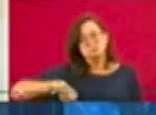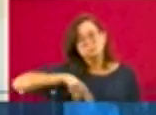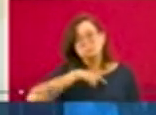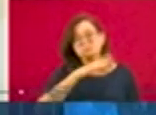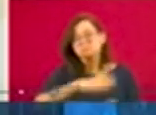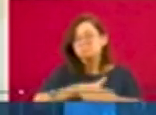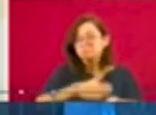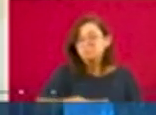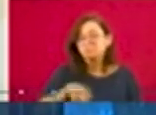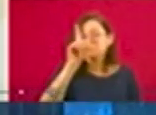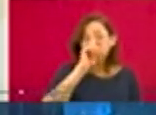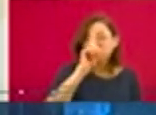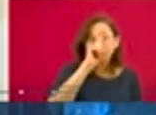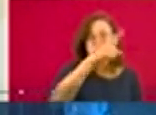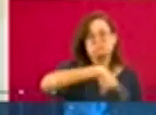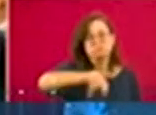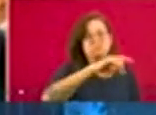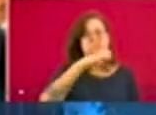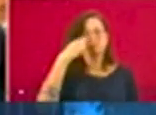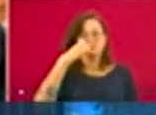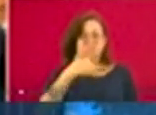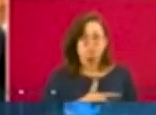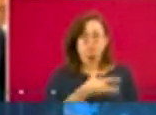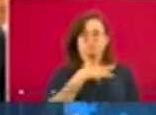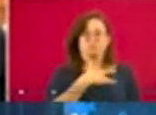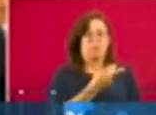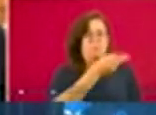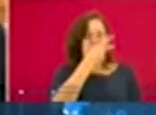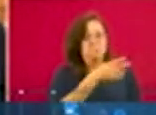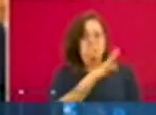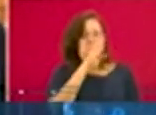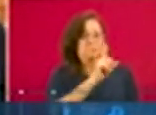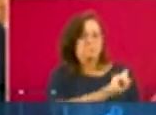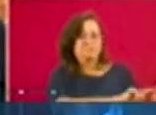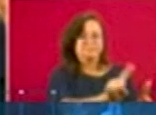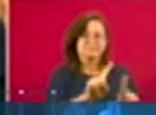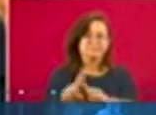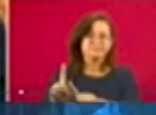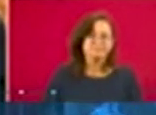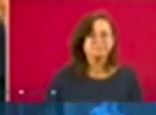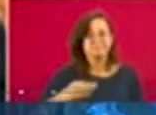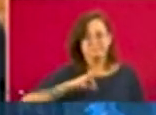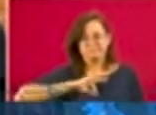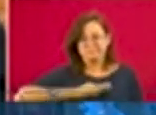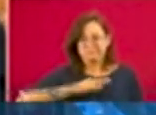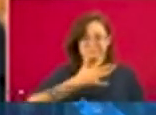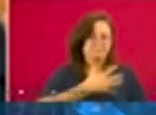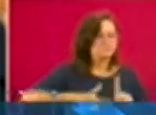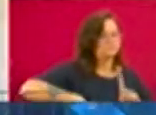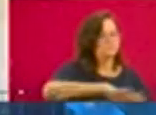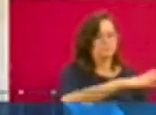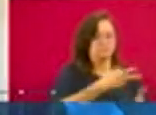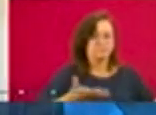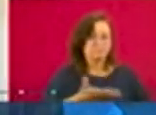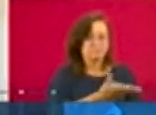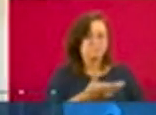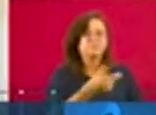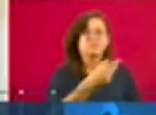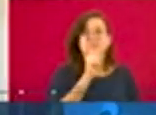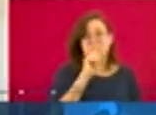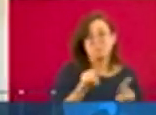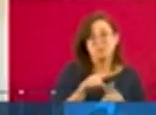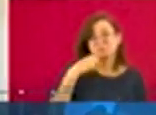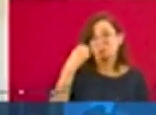maestro hay mucho trabajo. O sea, una maestra, por ejemplo, que está trabajando en internet,